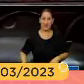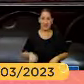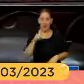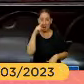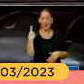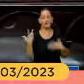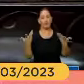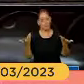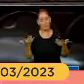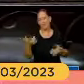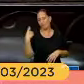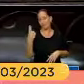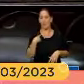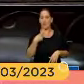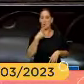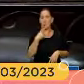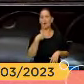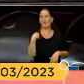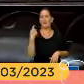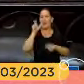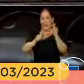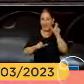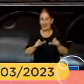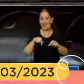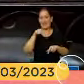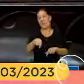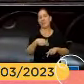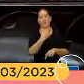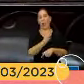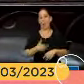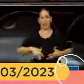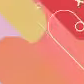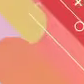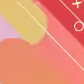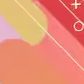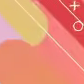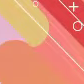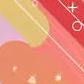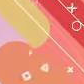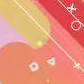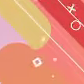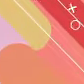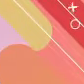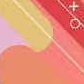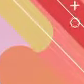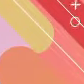es lógico que todos los argentinos pensemos que este gobierno se está derrumbando.